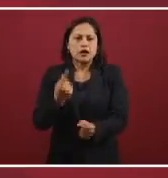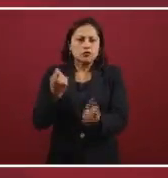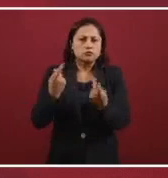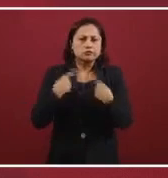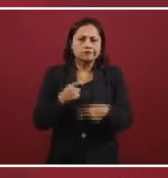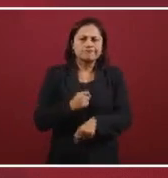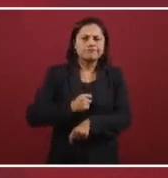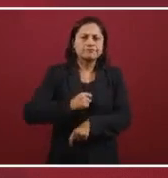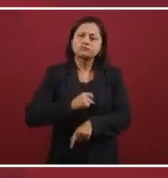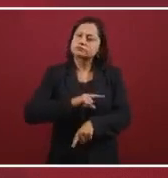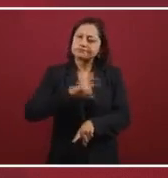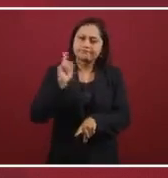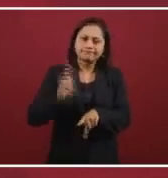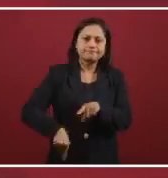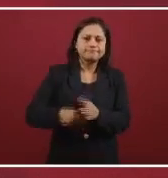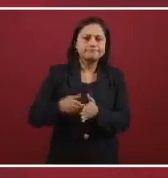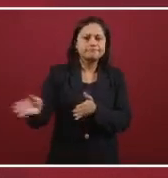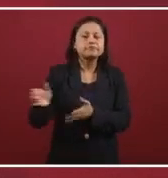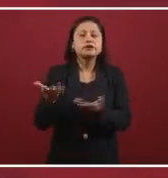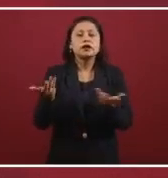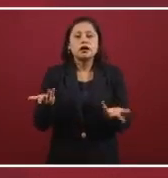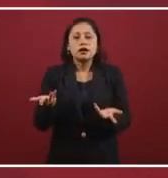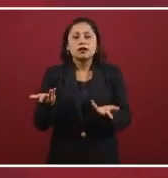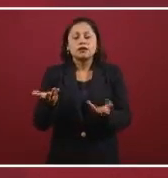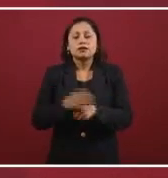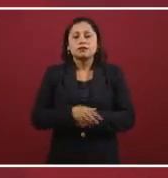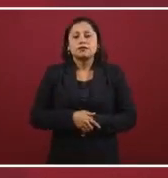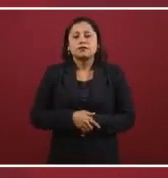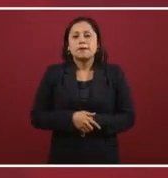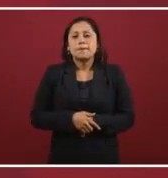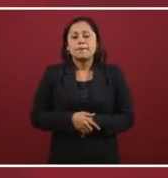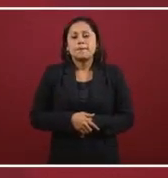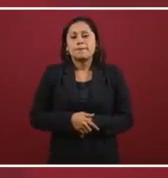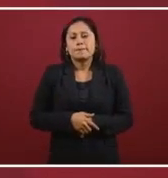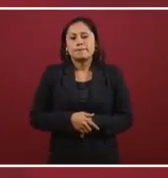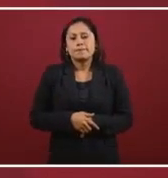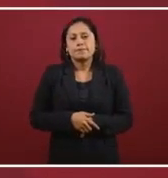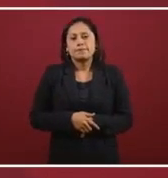por actuar con